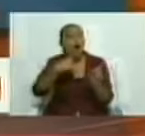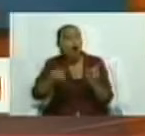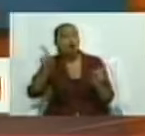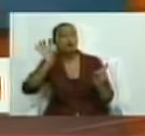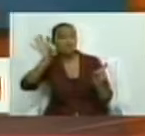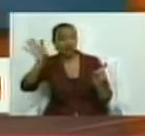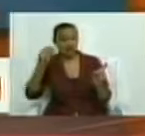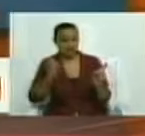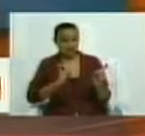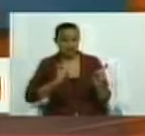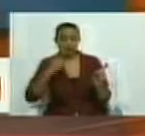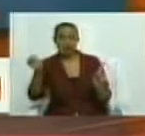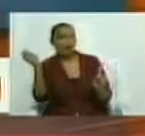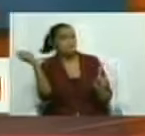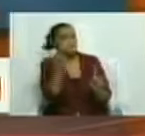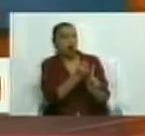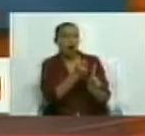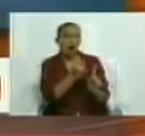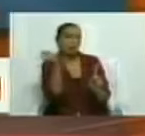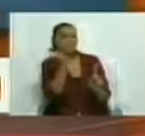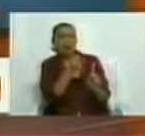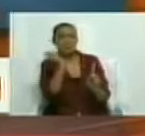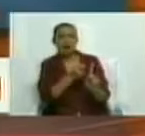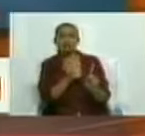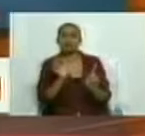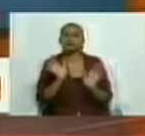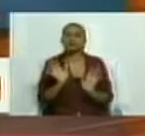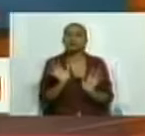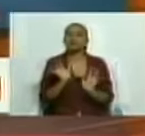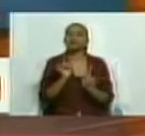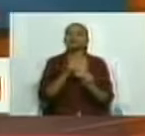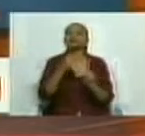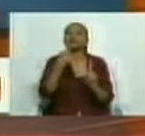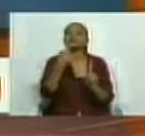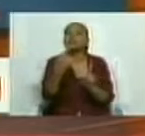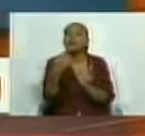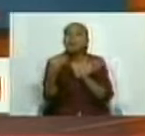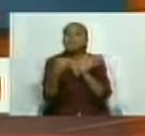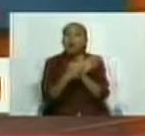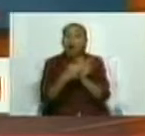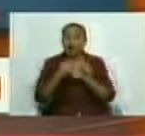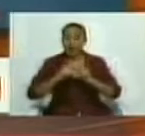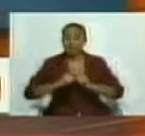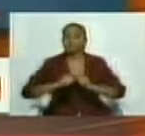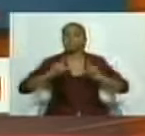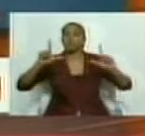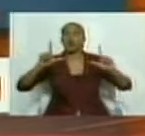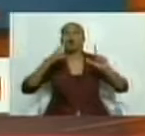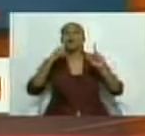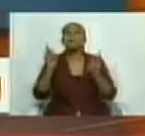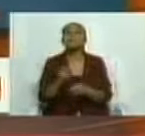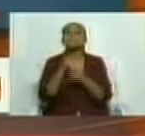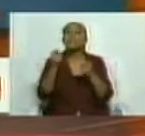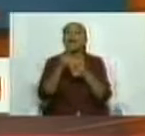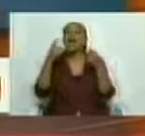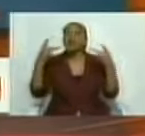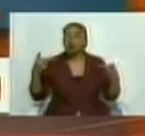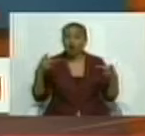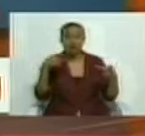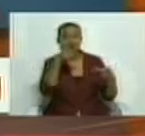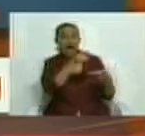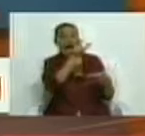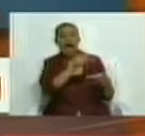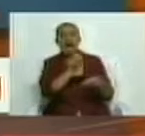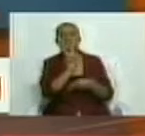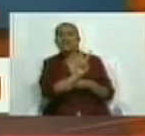le cayó a palos a un tipo miembro del tren de aragua cometió femicidio contra tal persona y